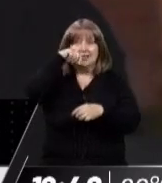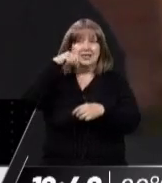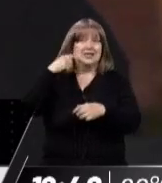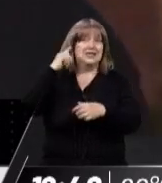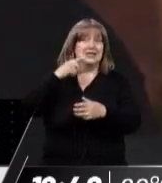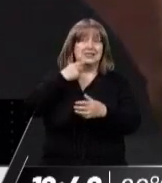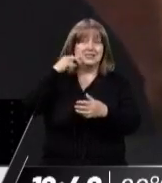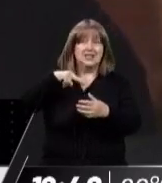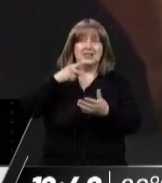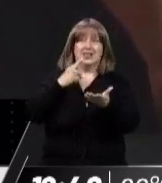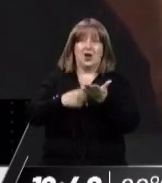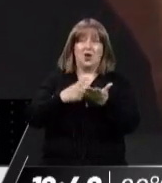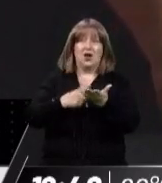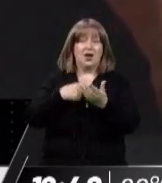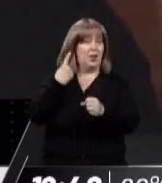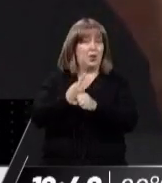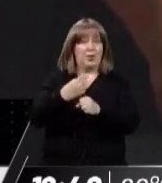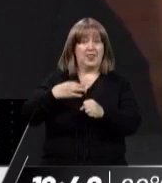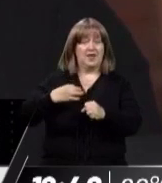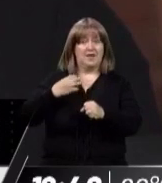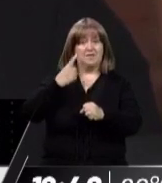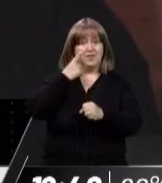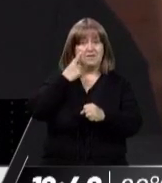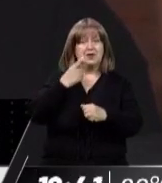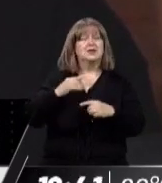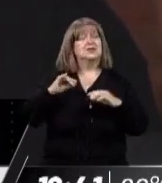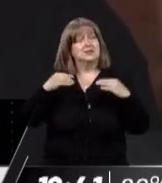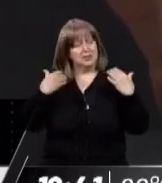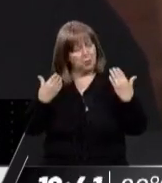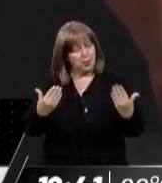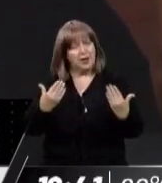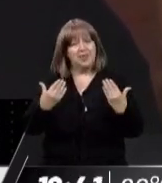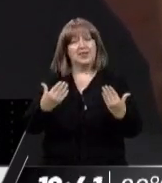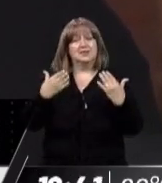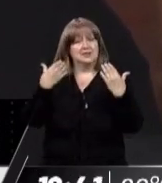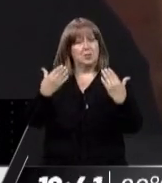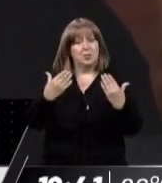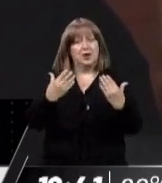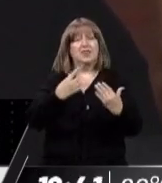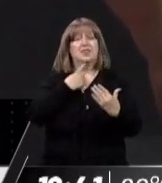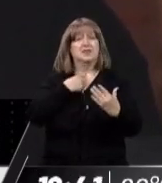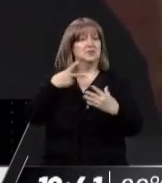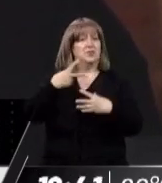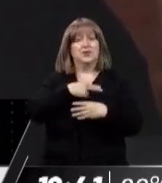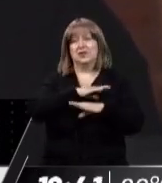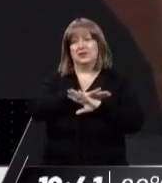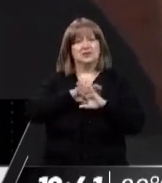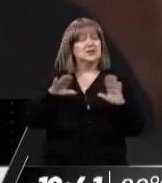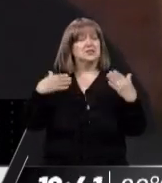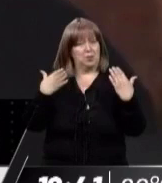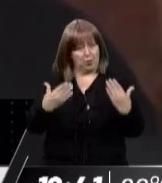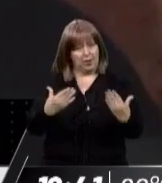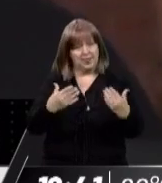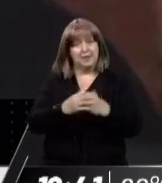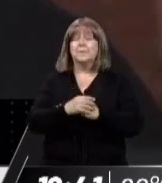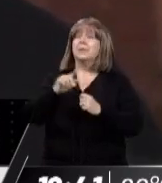de los grupos y del programa de 12 Pasos de Narcóticos Anónimos, se puede dejar de consumir, se puede perder el deseo y se puede encontrar una nueva forma de vida.